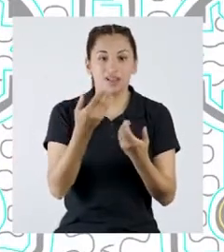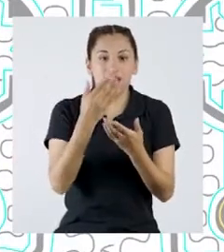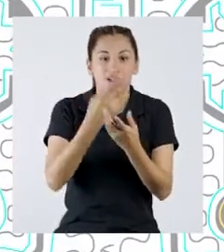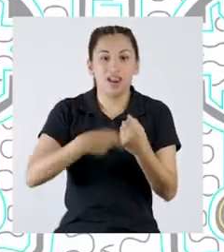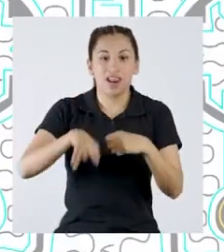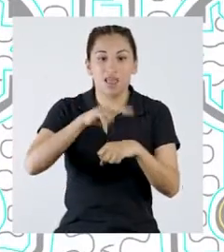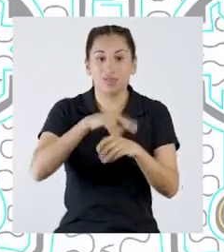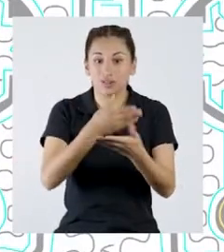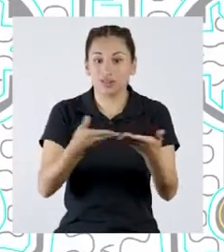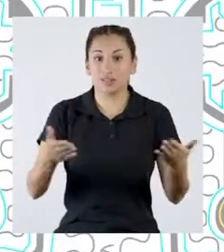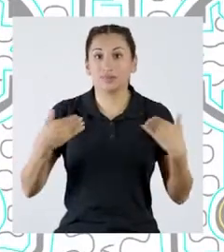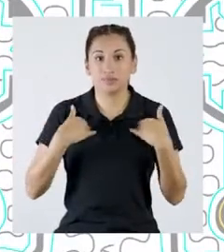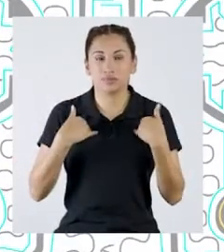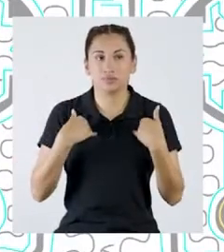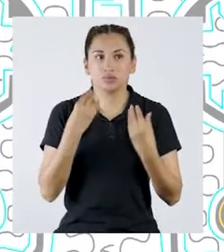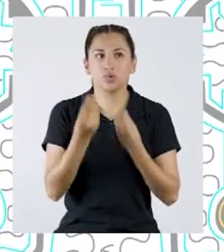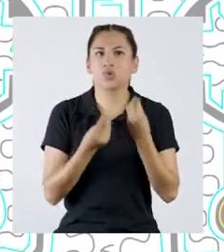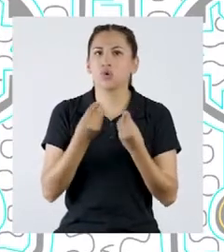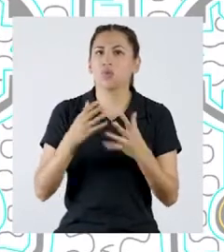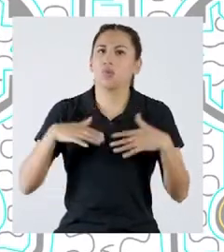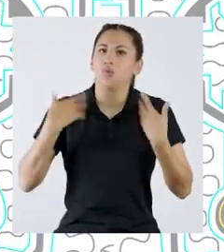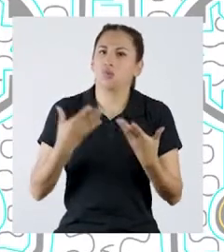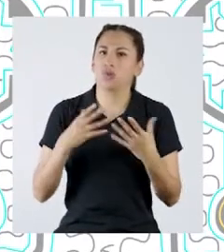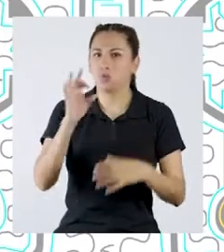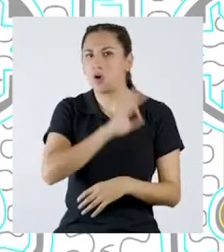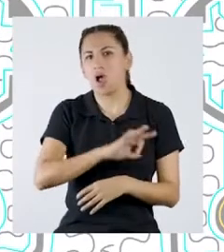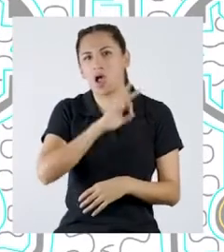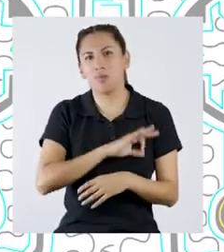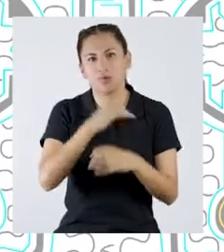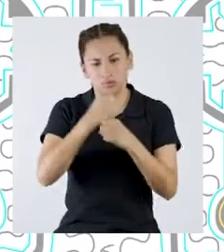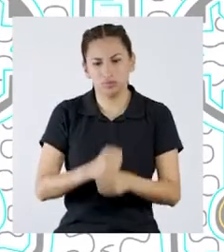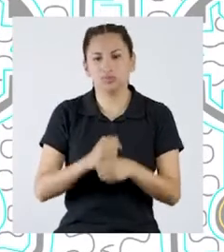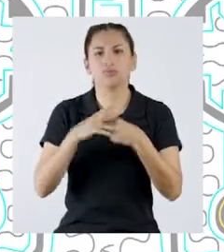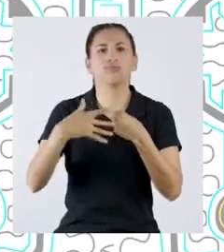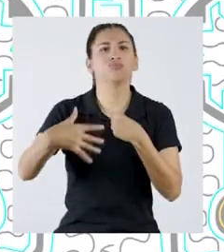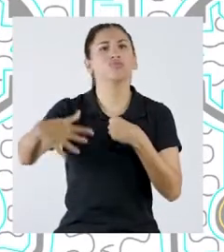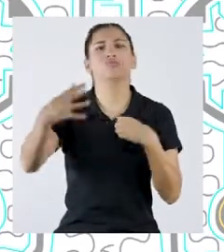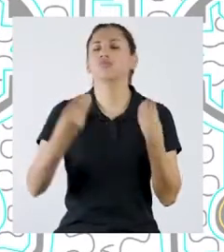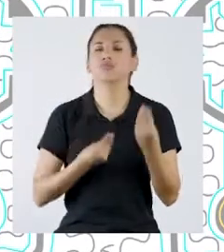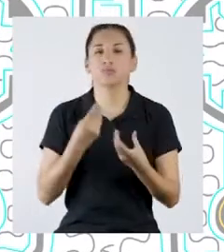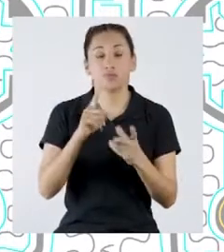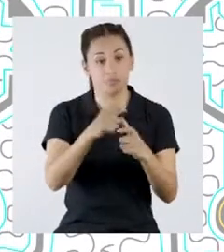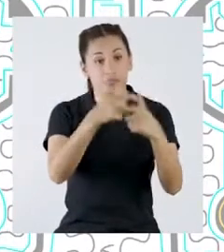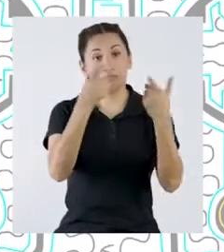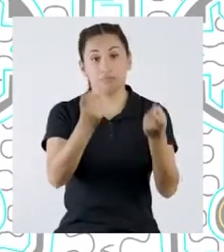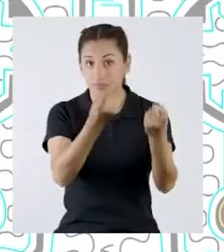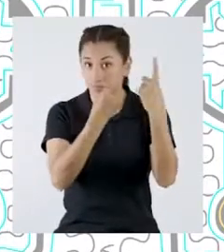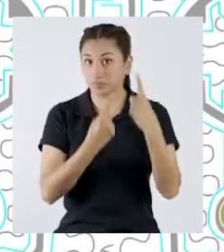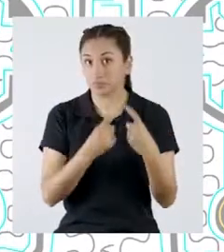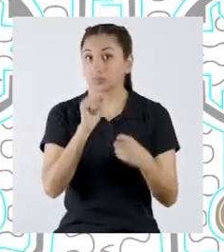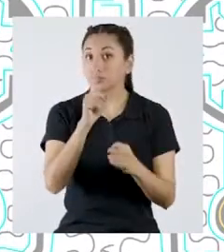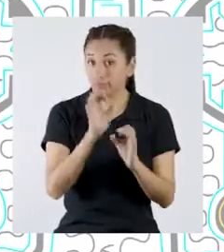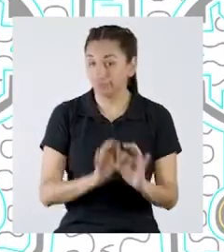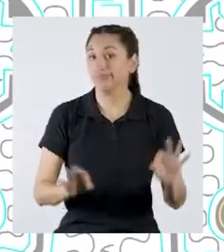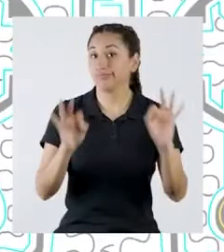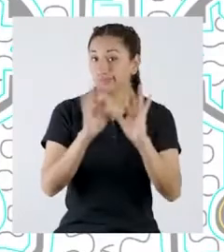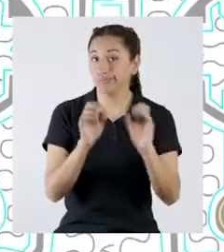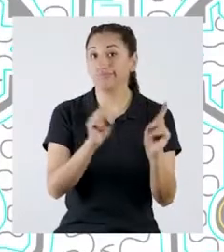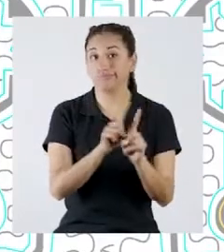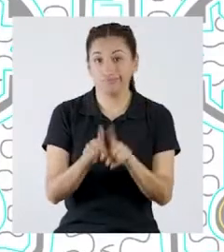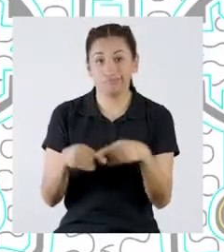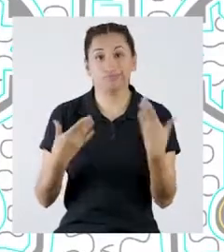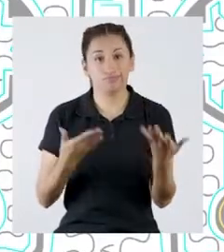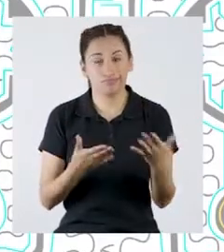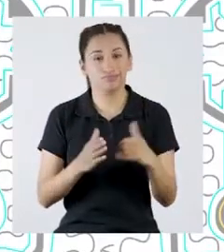tenemos, ¿cómo hacemos para aprovecharlos de manera sostenible? Gran pregunta y una muy